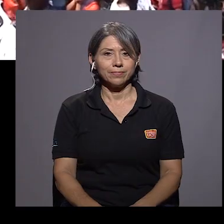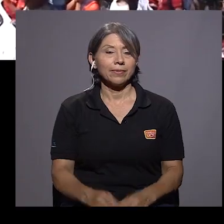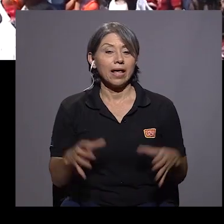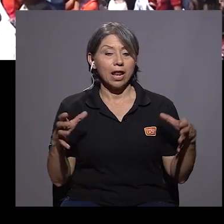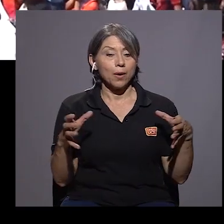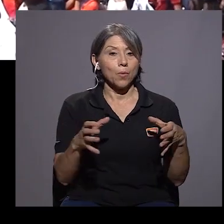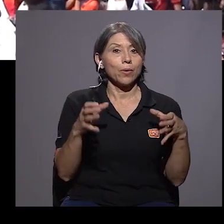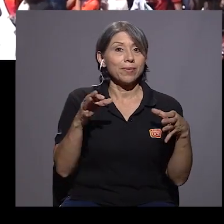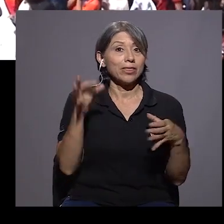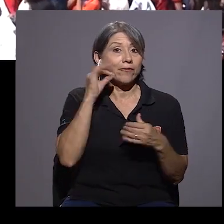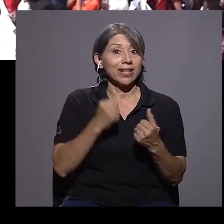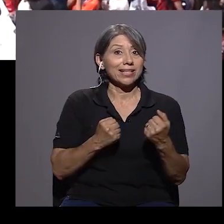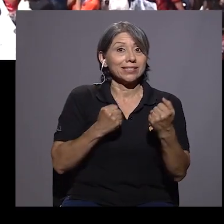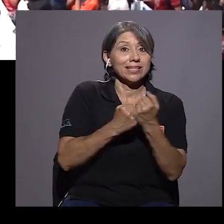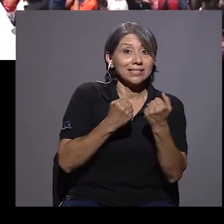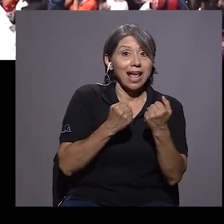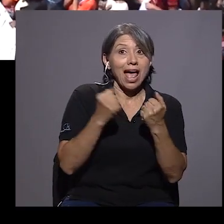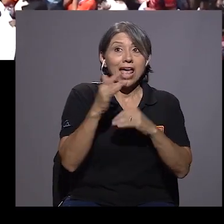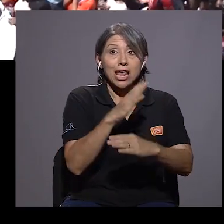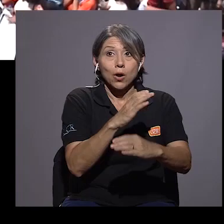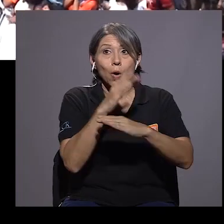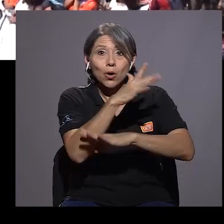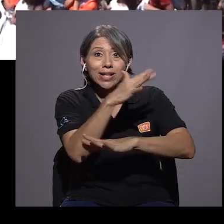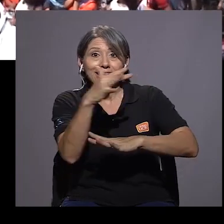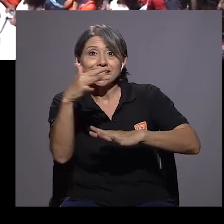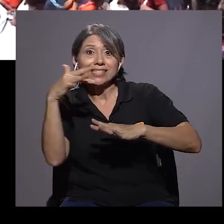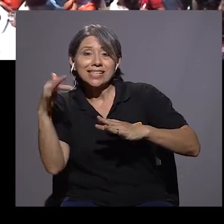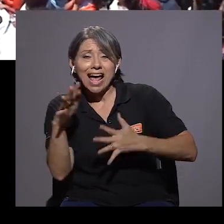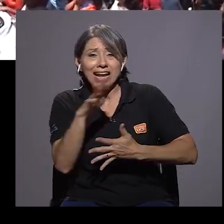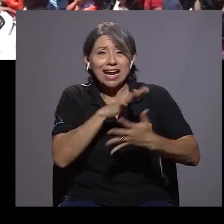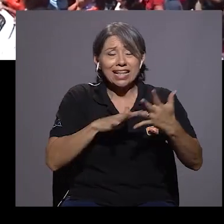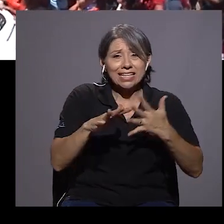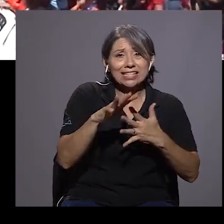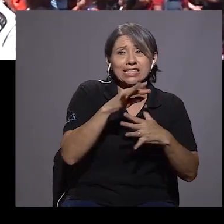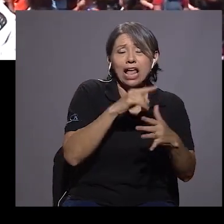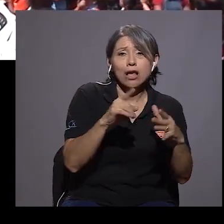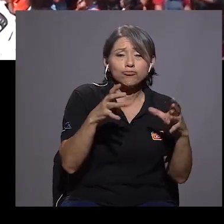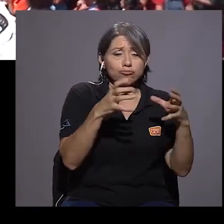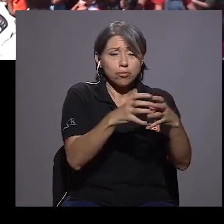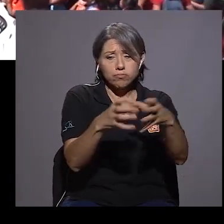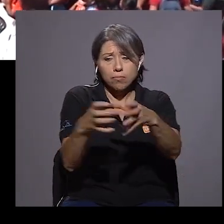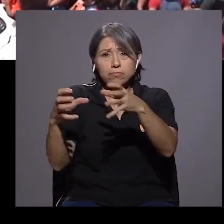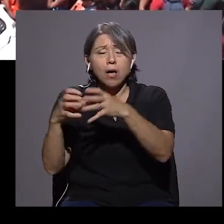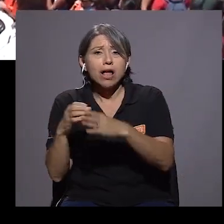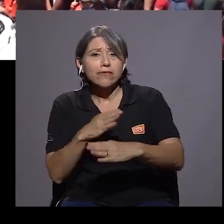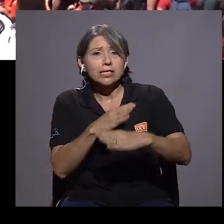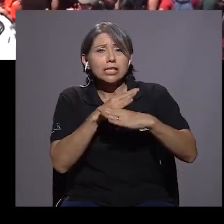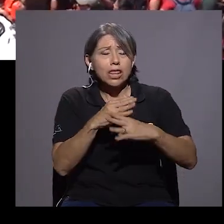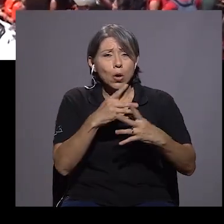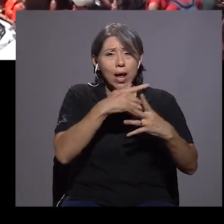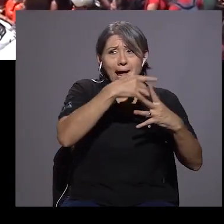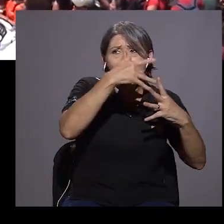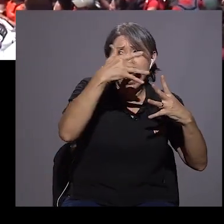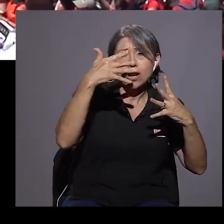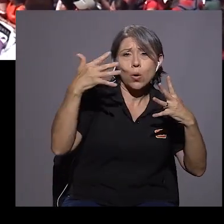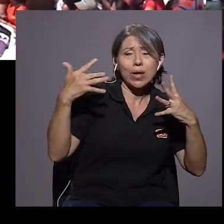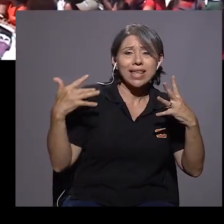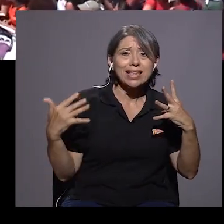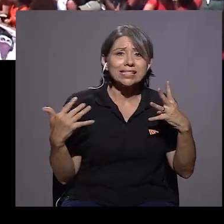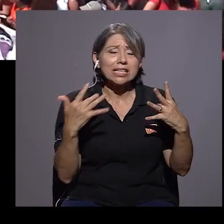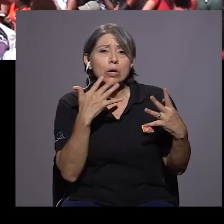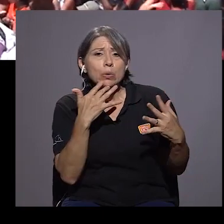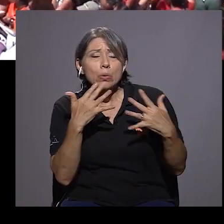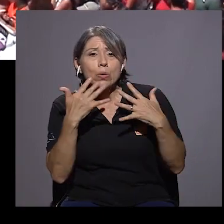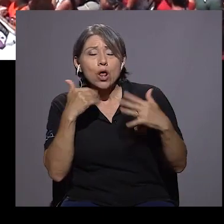El movimiento feminista, ecologista, resistencia anarquista, queer y hasta antiespecista. Todas las voces resistiendo en arcoíris, latiendo, luchando